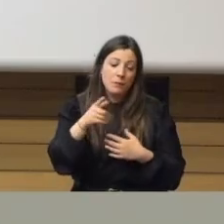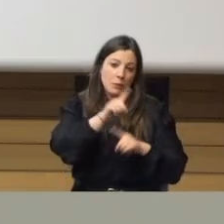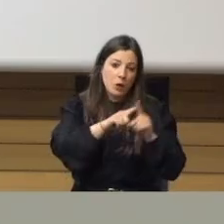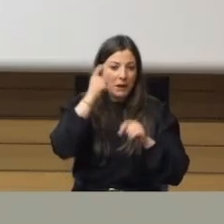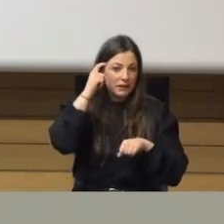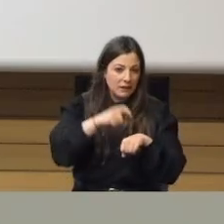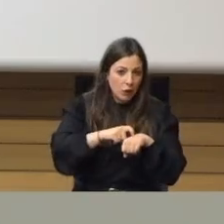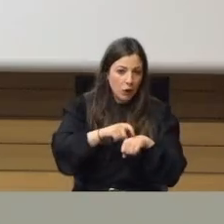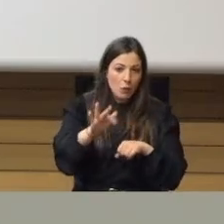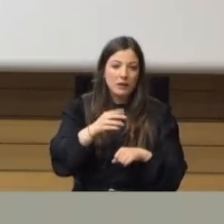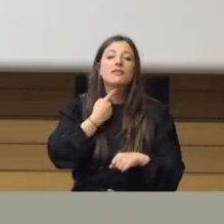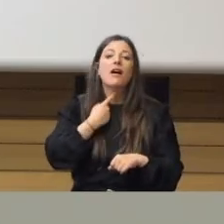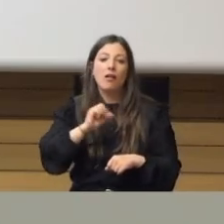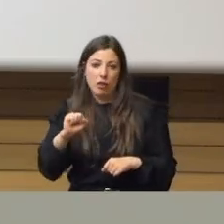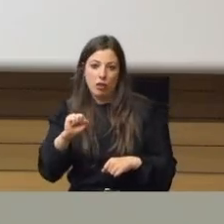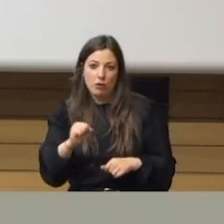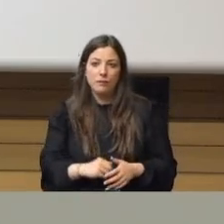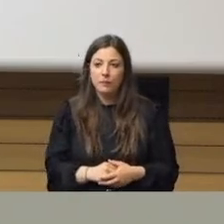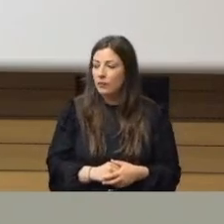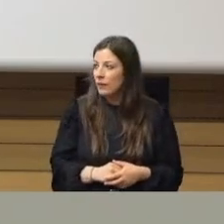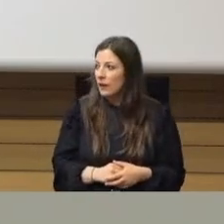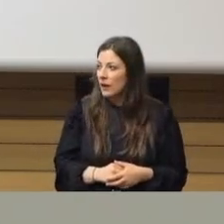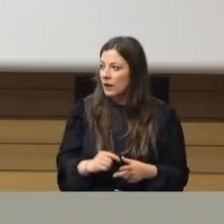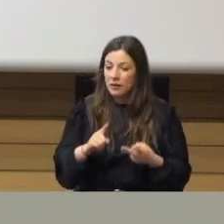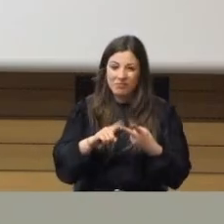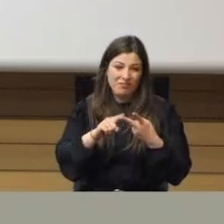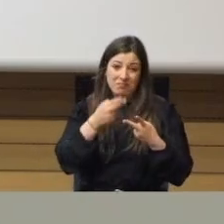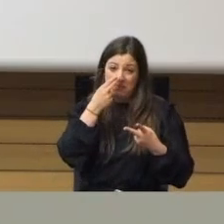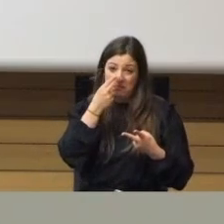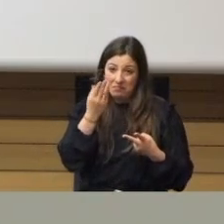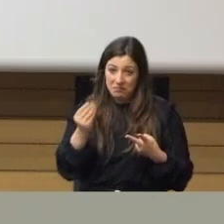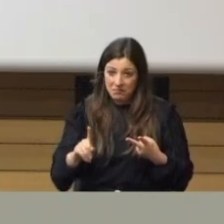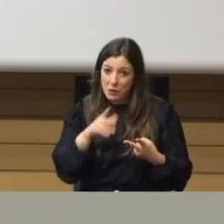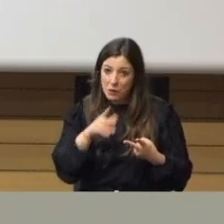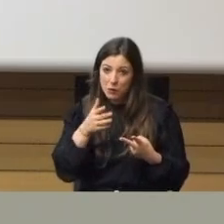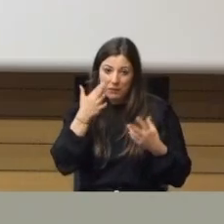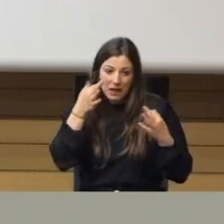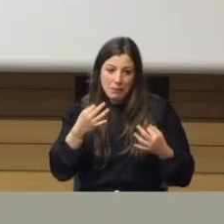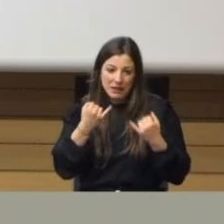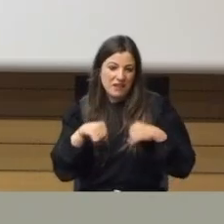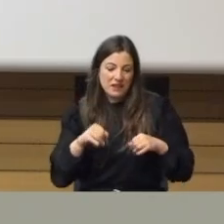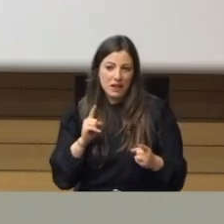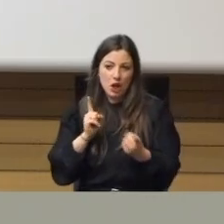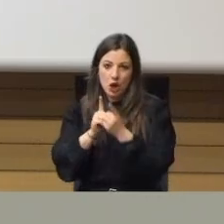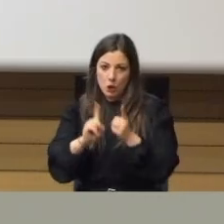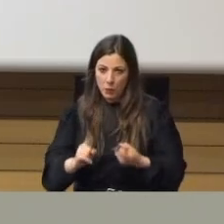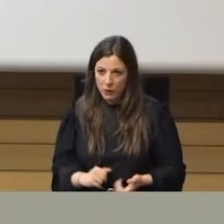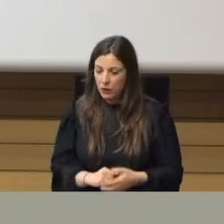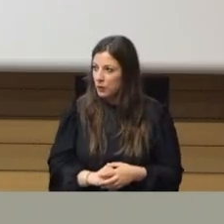problema de adicción con un problema de salud mental. Pero este aquí no me interesa, porque ese no me lo encuentro en la fiesta. Me lo puedo